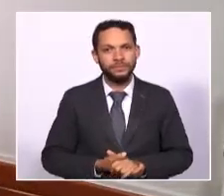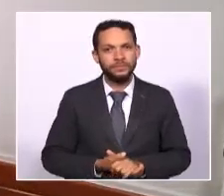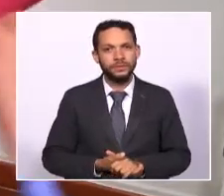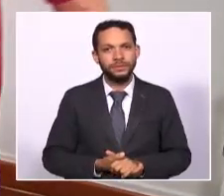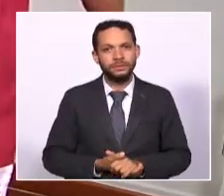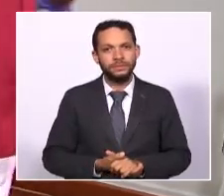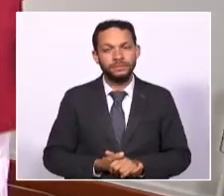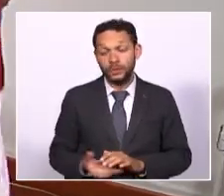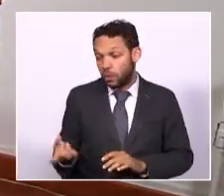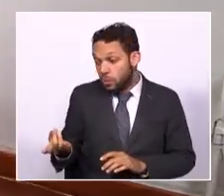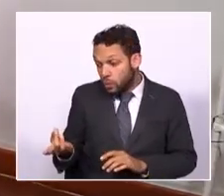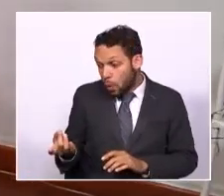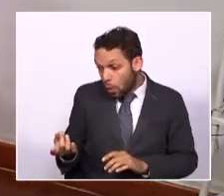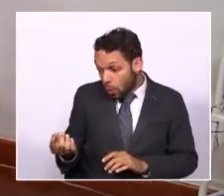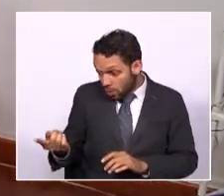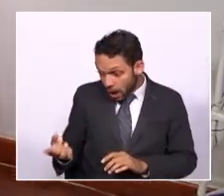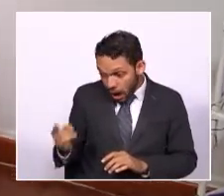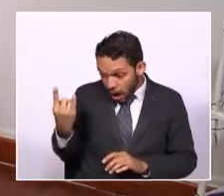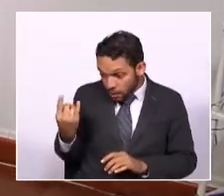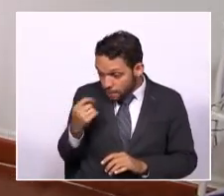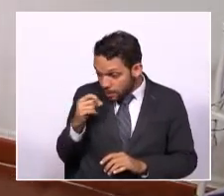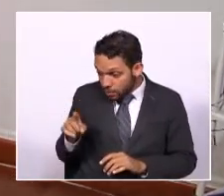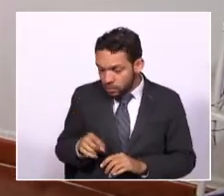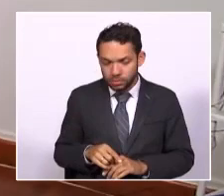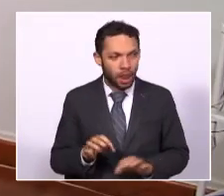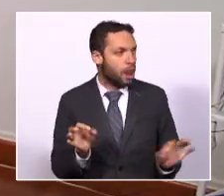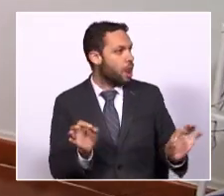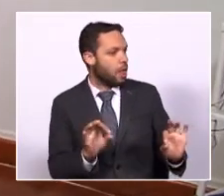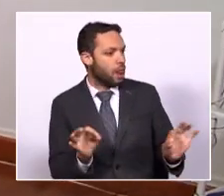¿Siente dolor con esto, José, o algo? No.